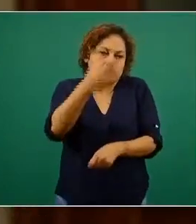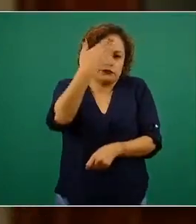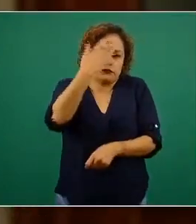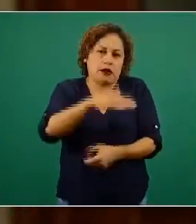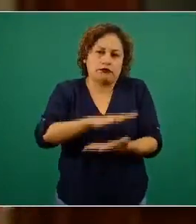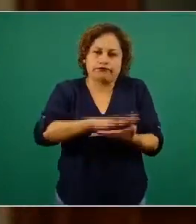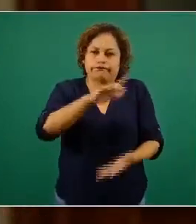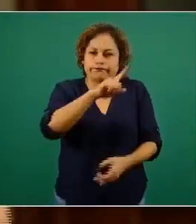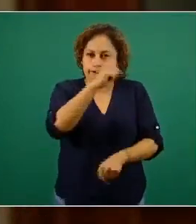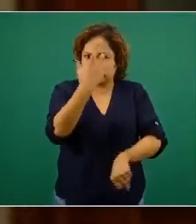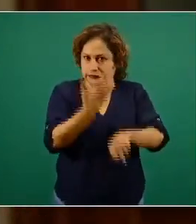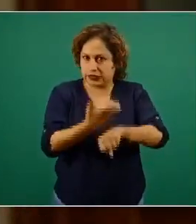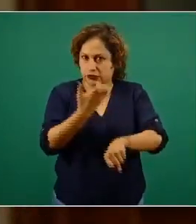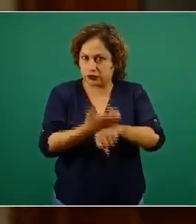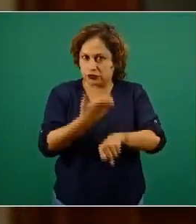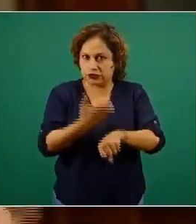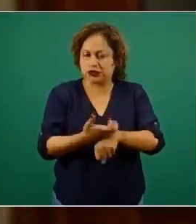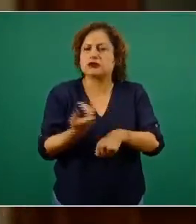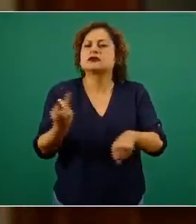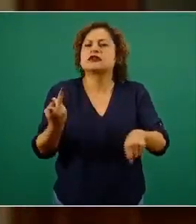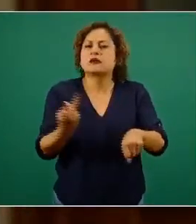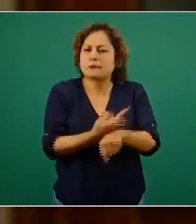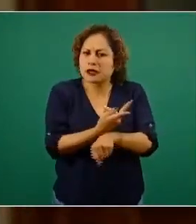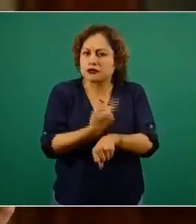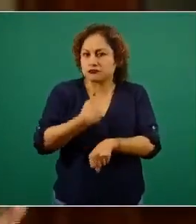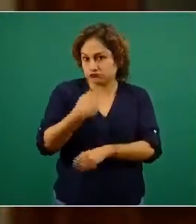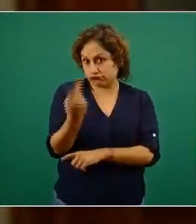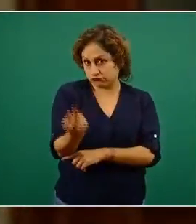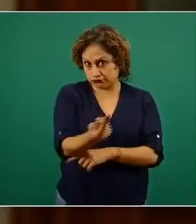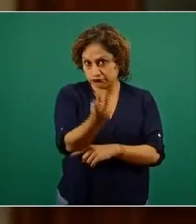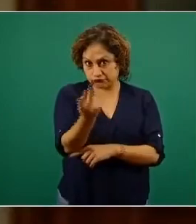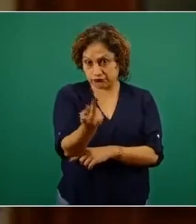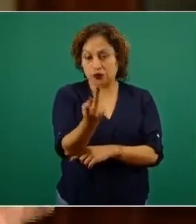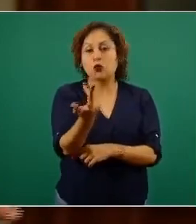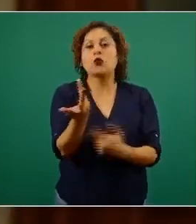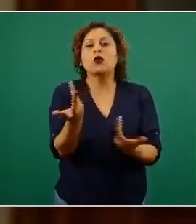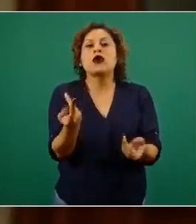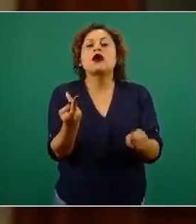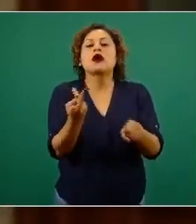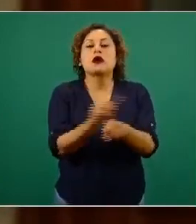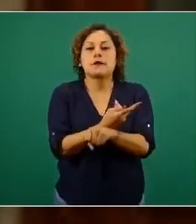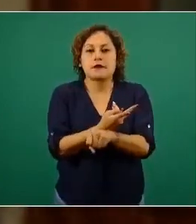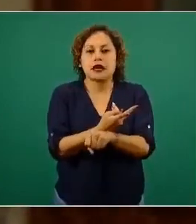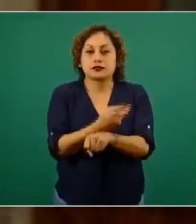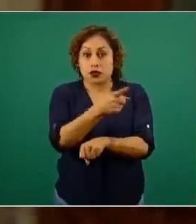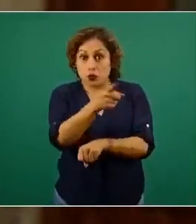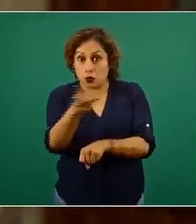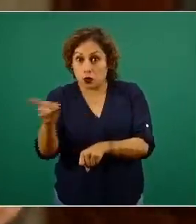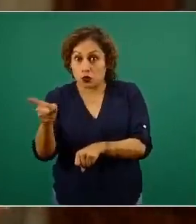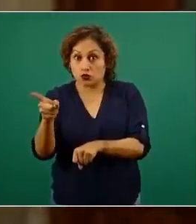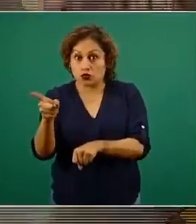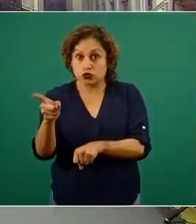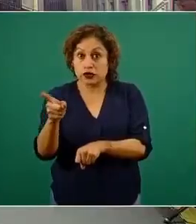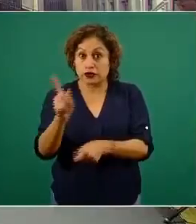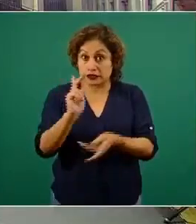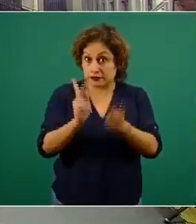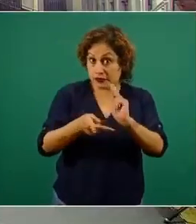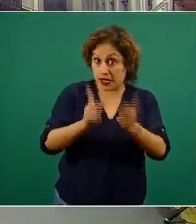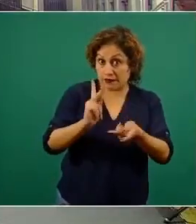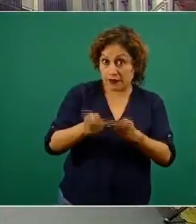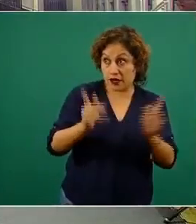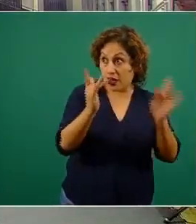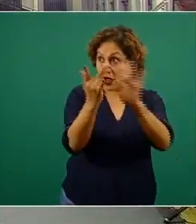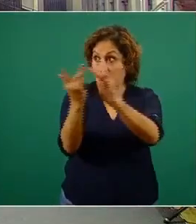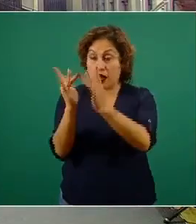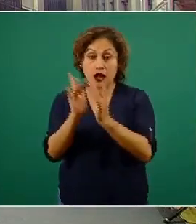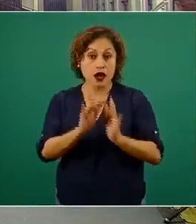Sin embargo, yo le preguntaría, ¿hay algún diálogo, algún tipo de plática entre países para